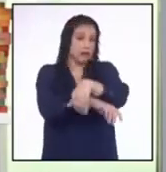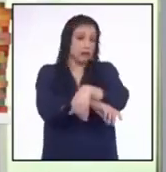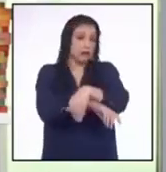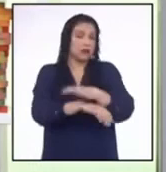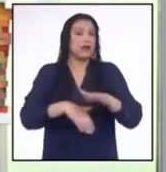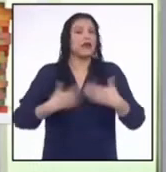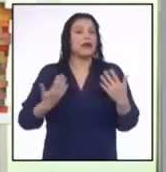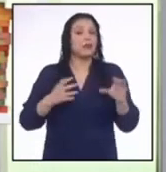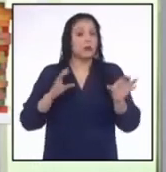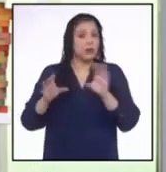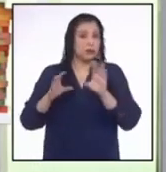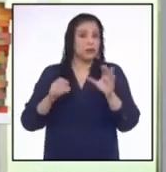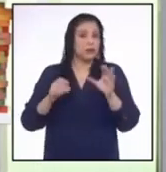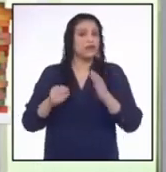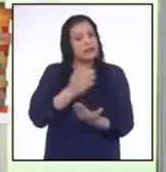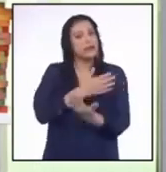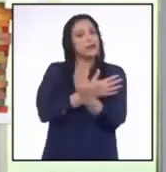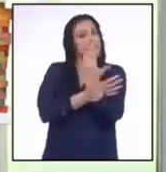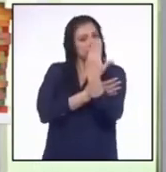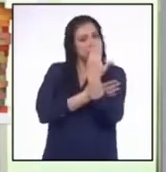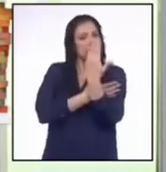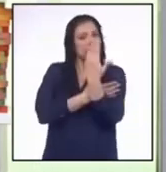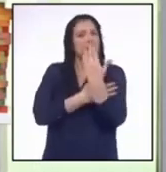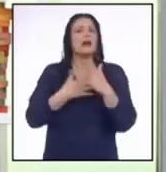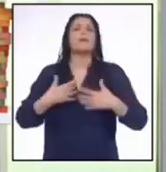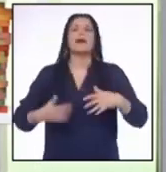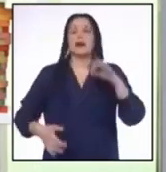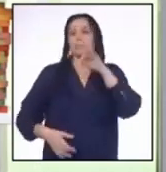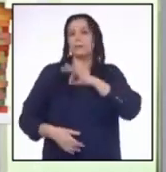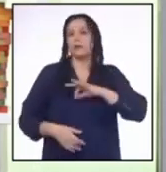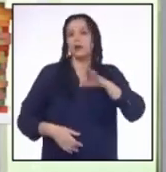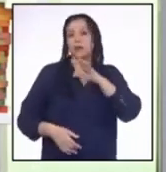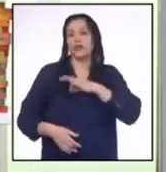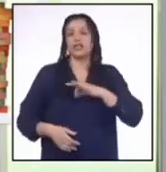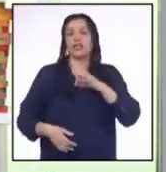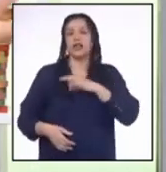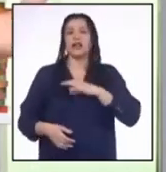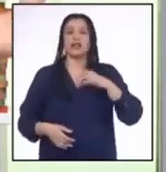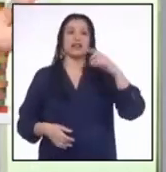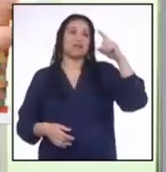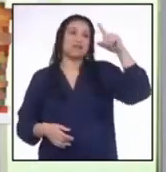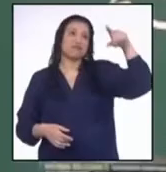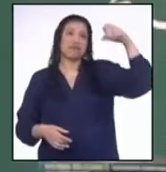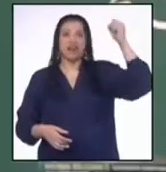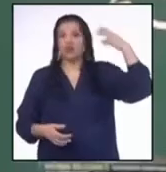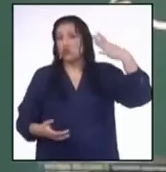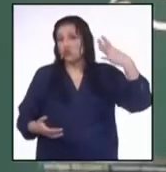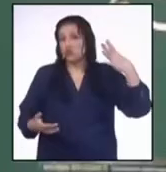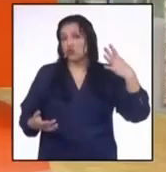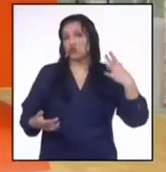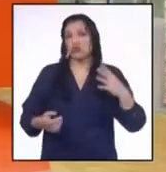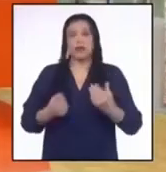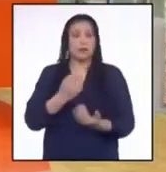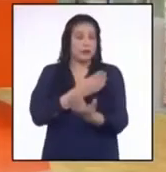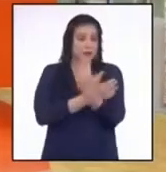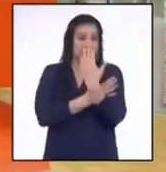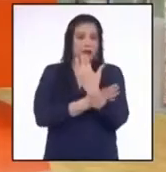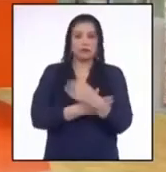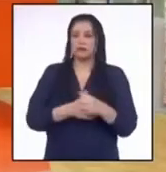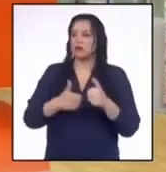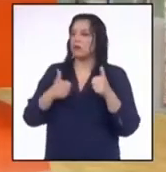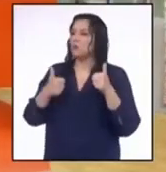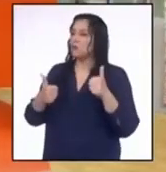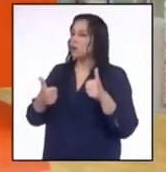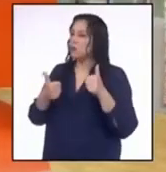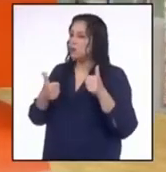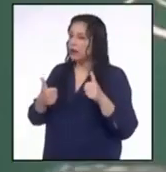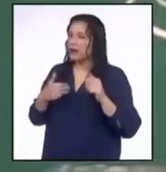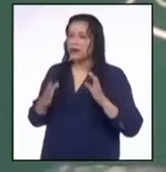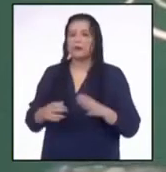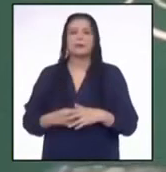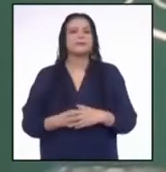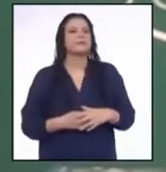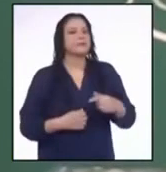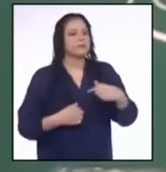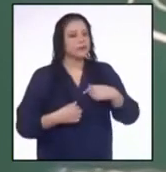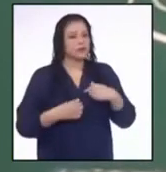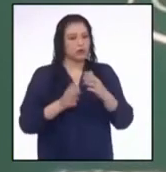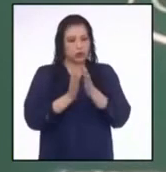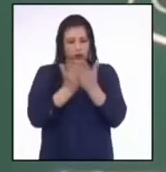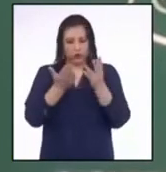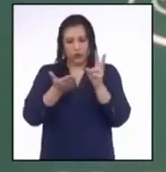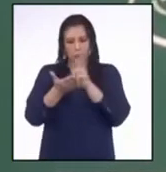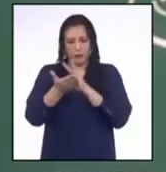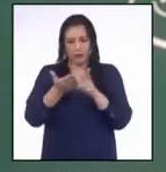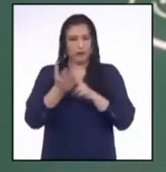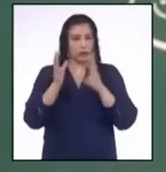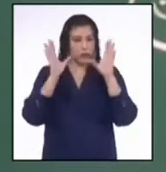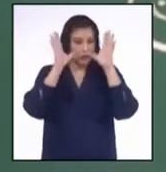las podamos hacer durante la mañana para aprovechar la luz visible. ¿No lo creen? Es una muy buena opción. El libro que estoy leyendo